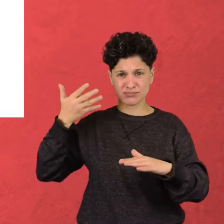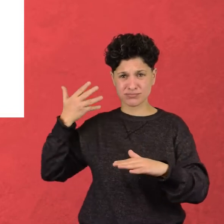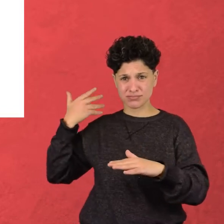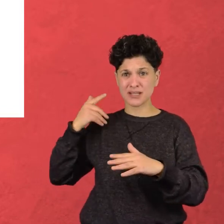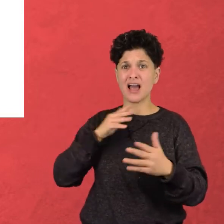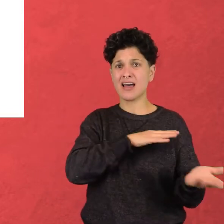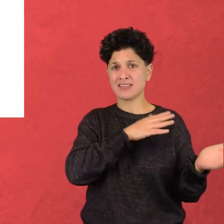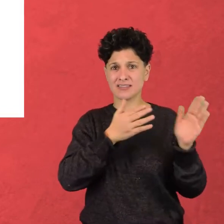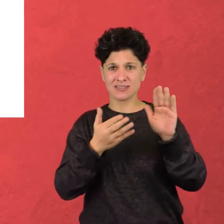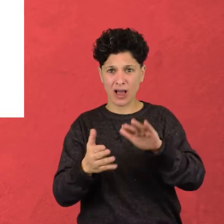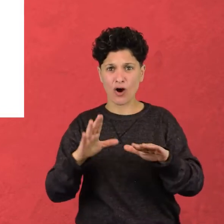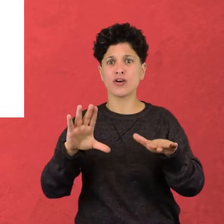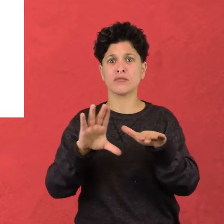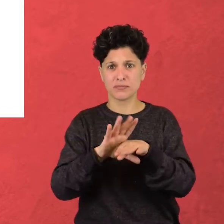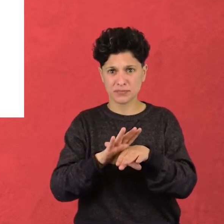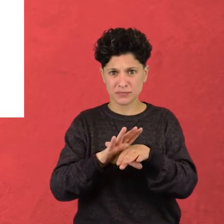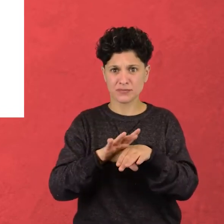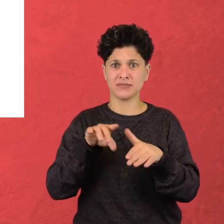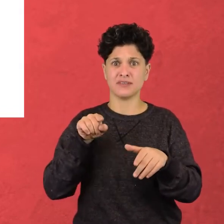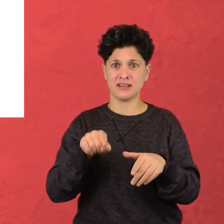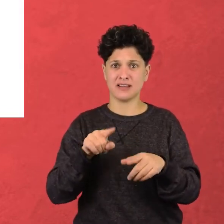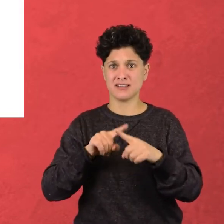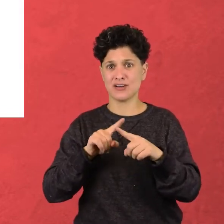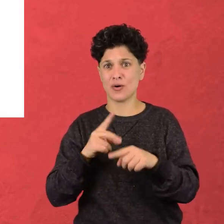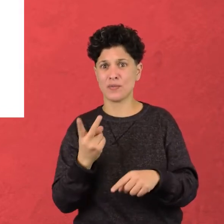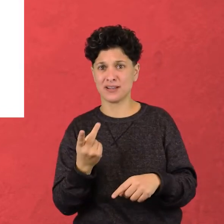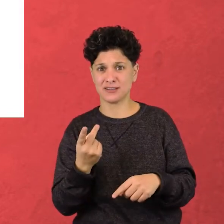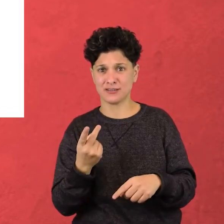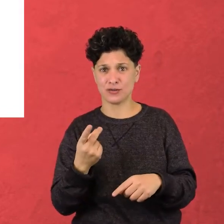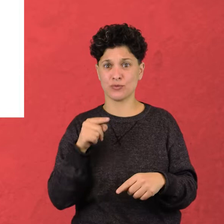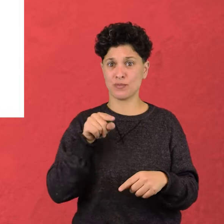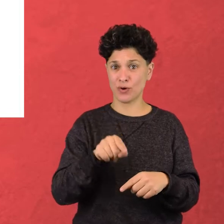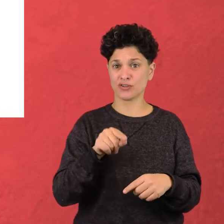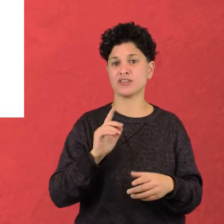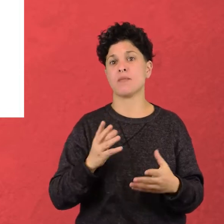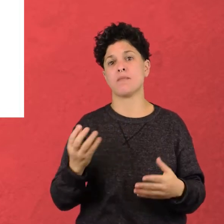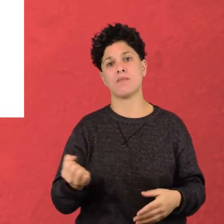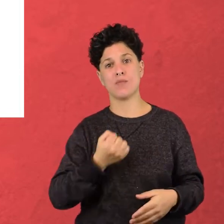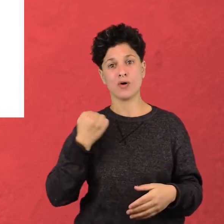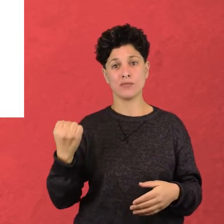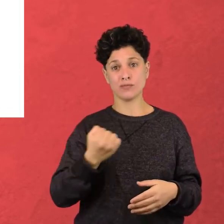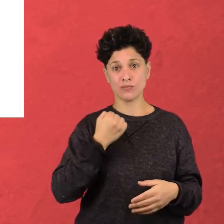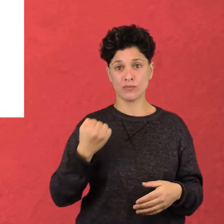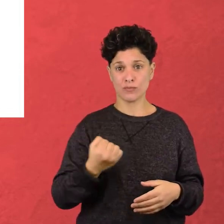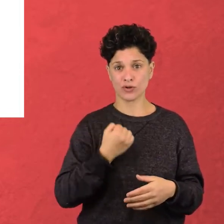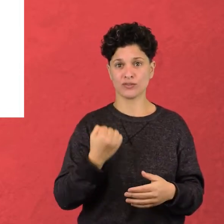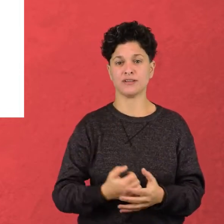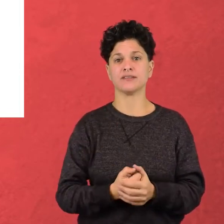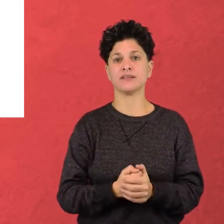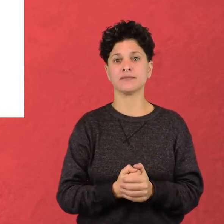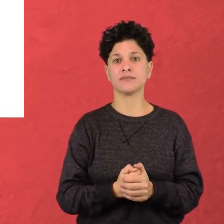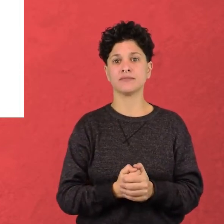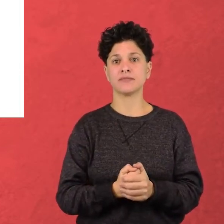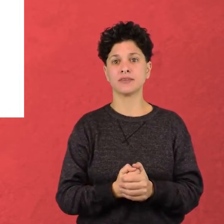Por eso le di tanta importancia a ese foro, más allá que no pude estar tan presente con ustedes como me gusta estar en los